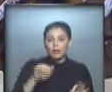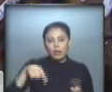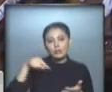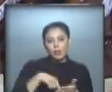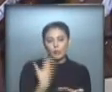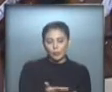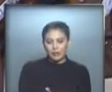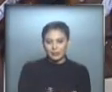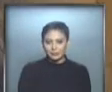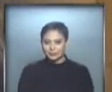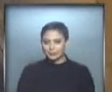ciudad de buenos aires